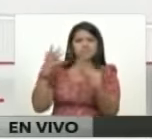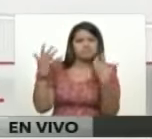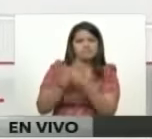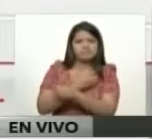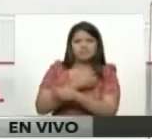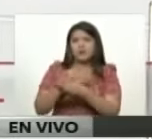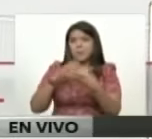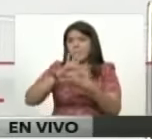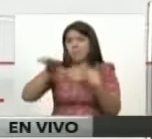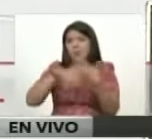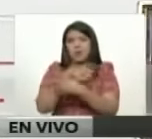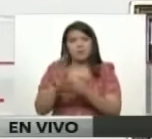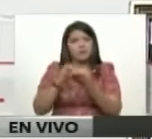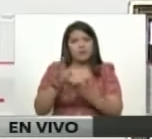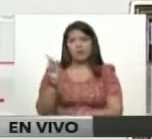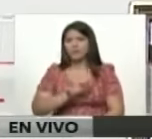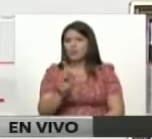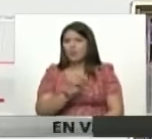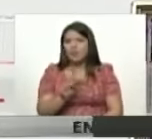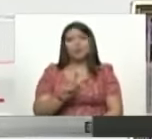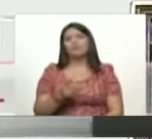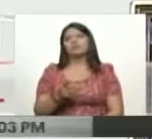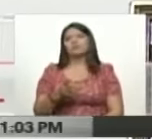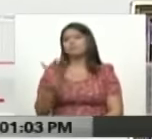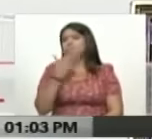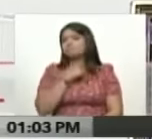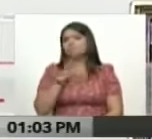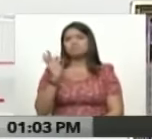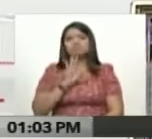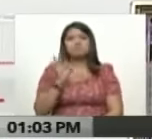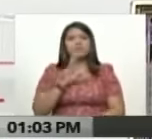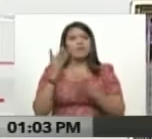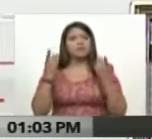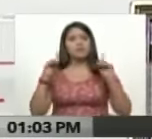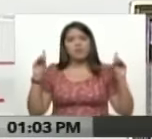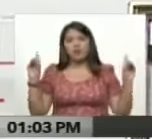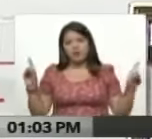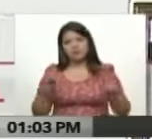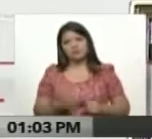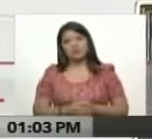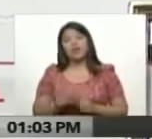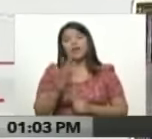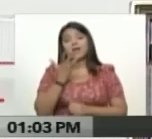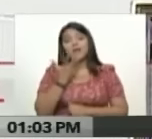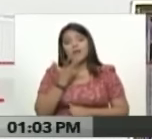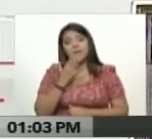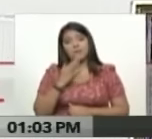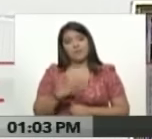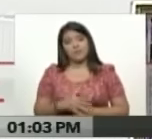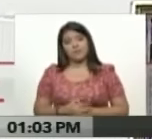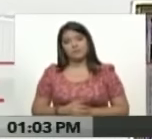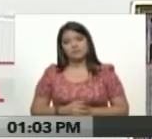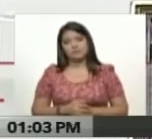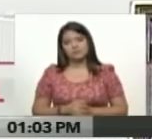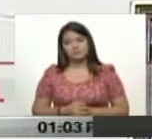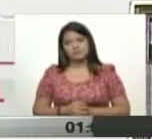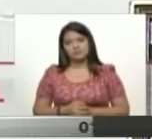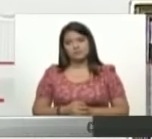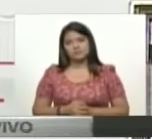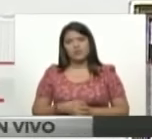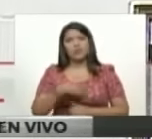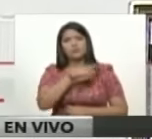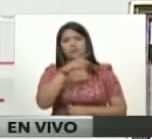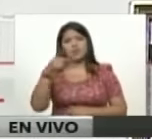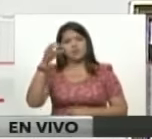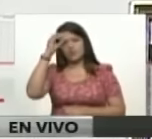pontufijistas que no tenían nada democrático. Ejemplo, para los que no